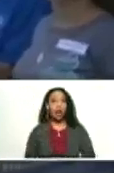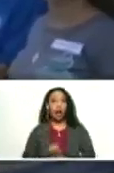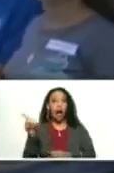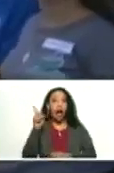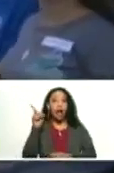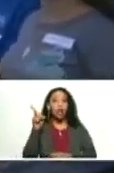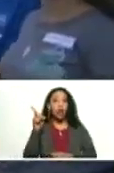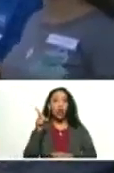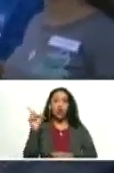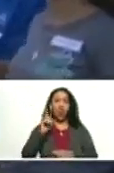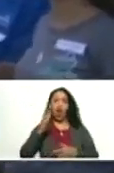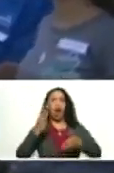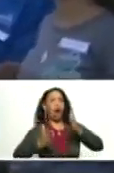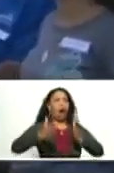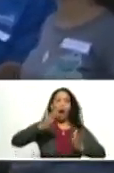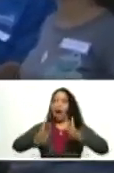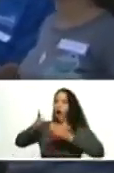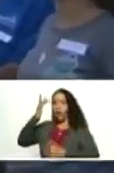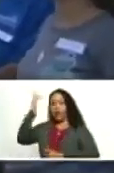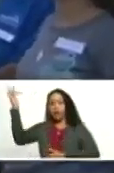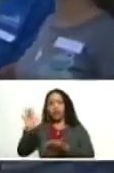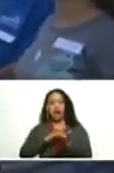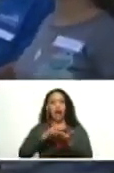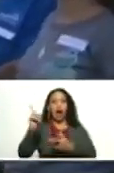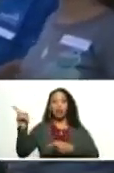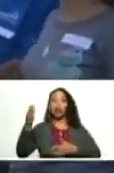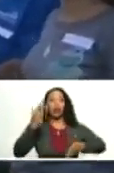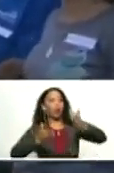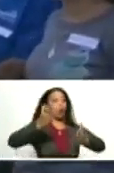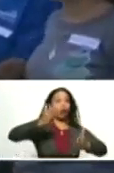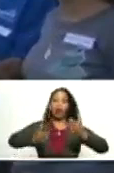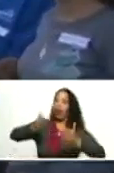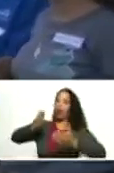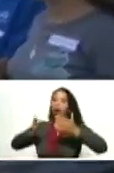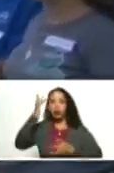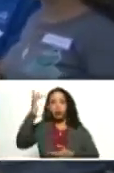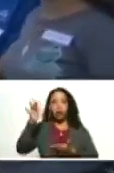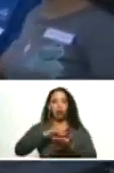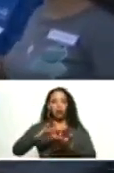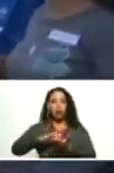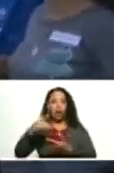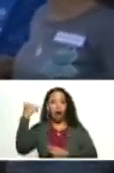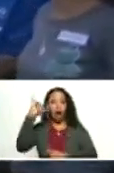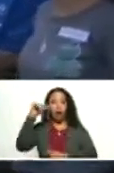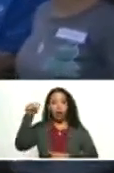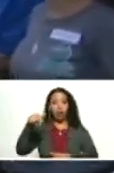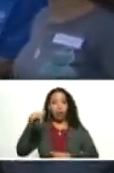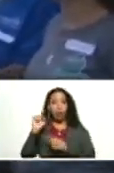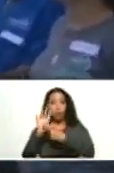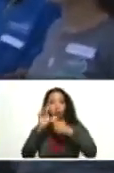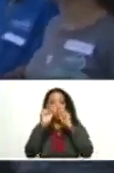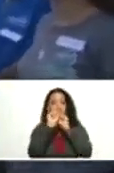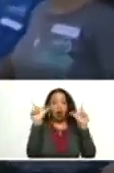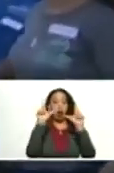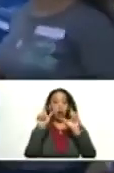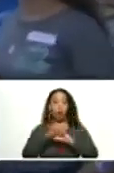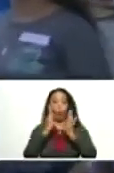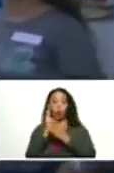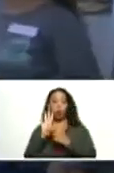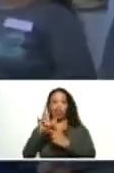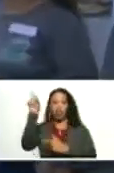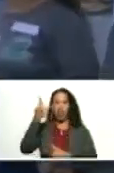son robots de inteligencia artificial. Los robots de inteligencia artificial que tienen asombrado al mundo y que les